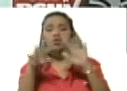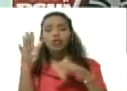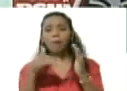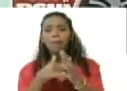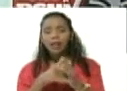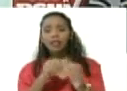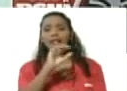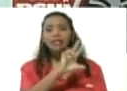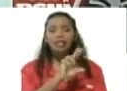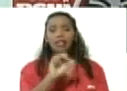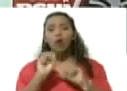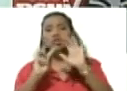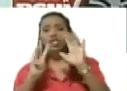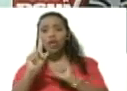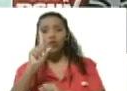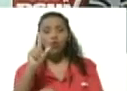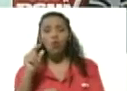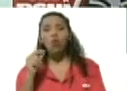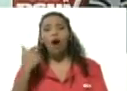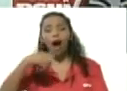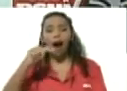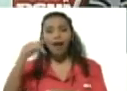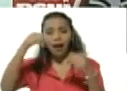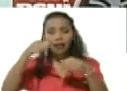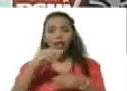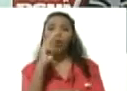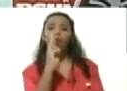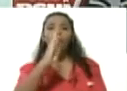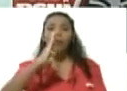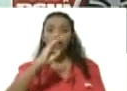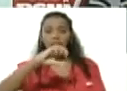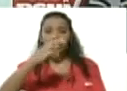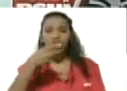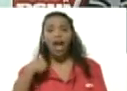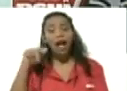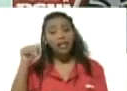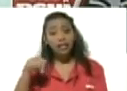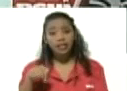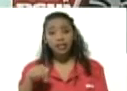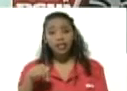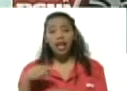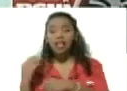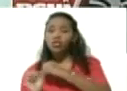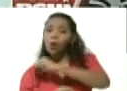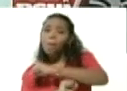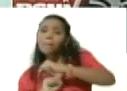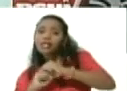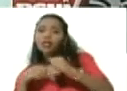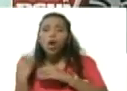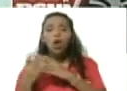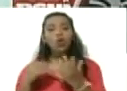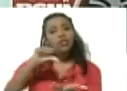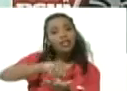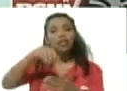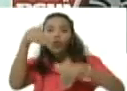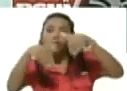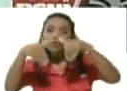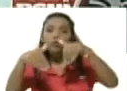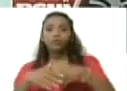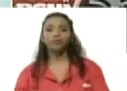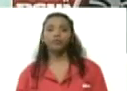14.381 VCH hay en este momento en el país, que son básicamente los centros de votación,